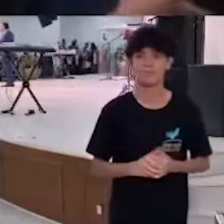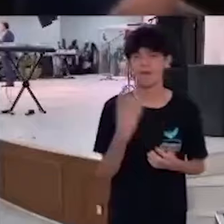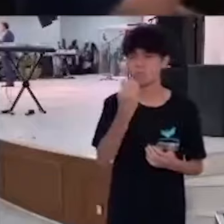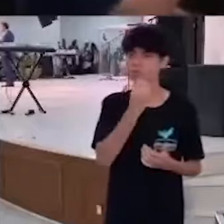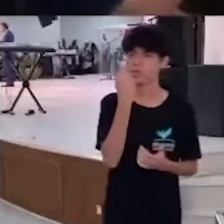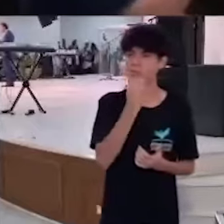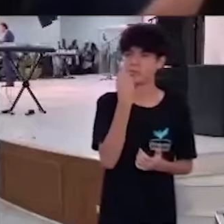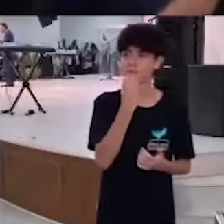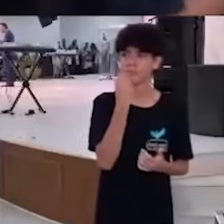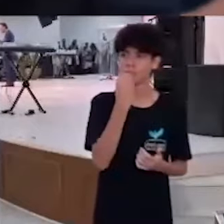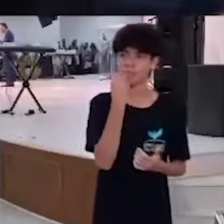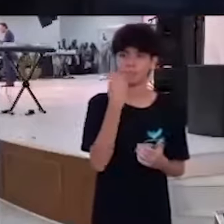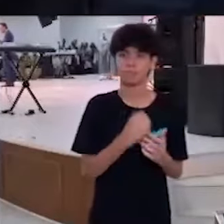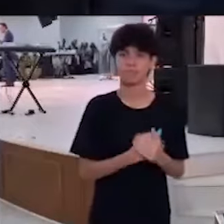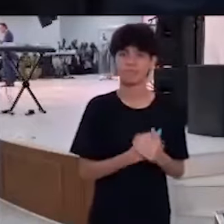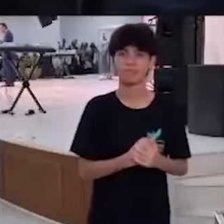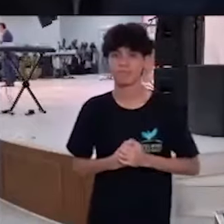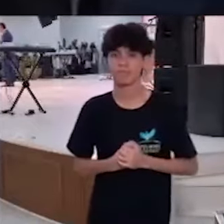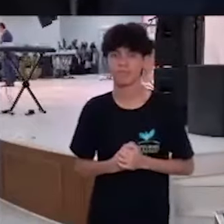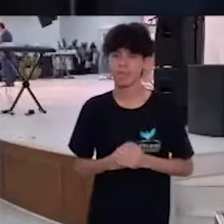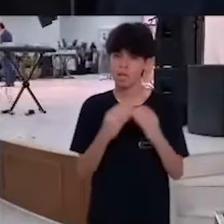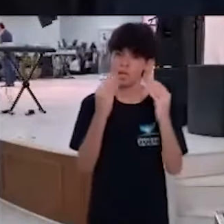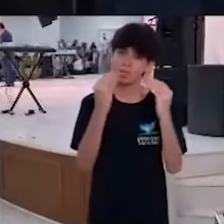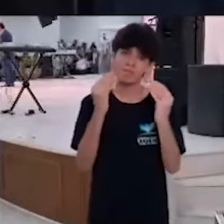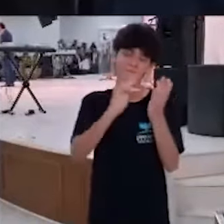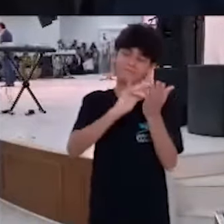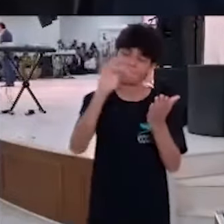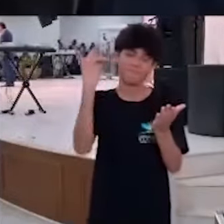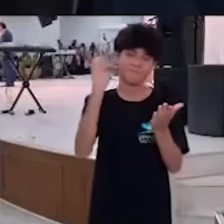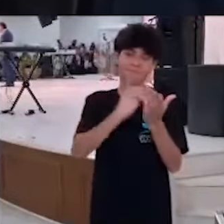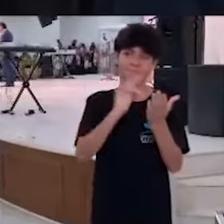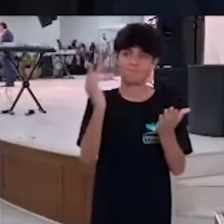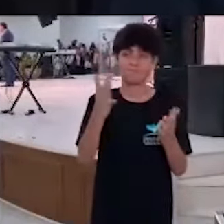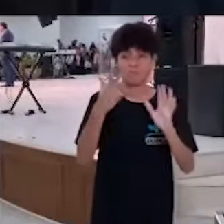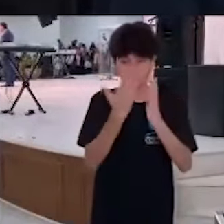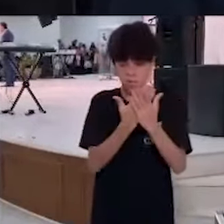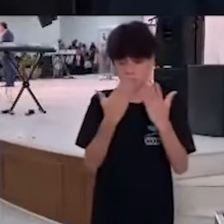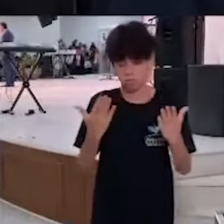Vamos a orar. Señor, muchas gracias te damos en esta mañana.